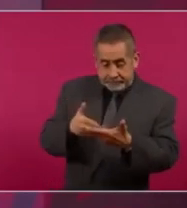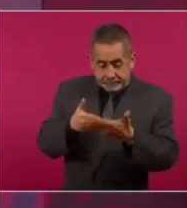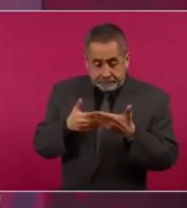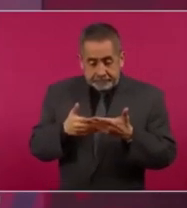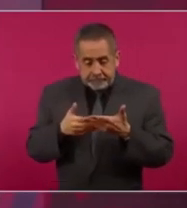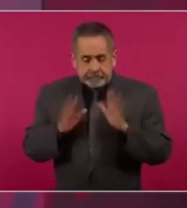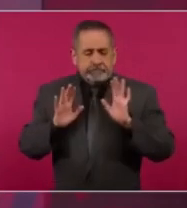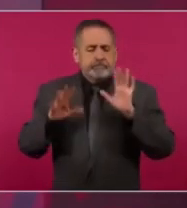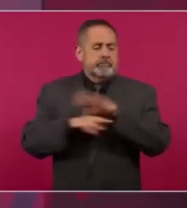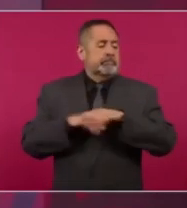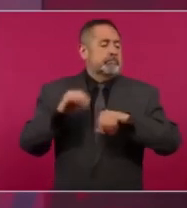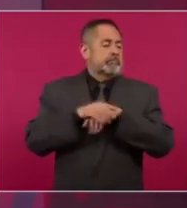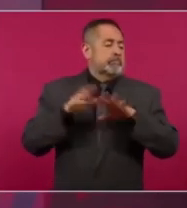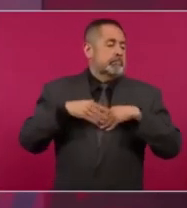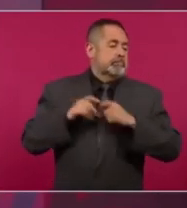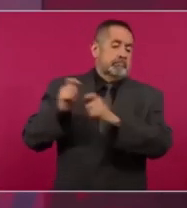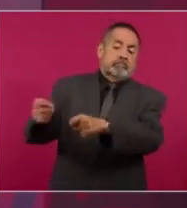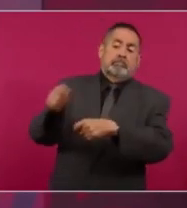a la SEP.